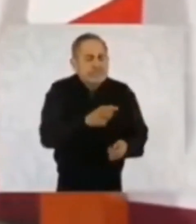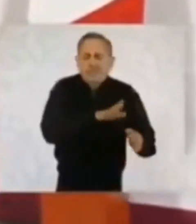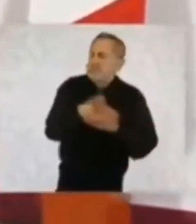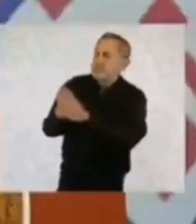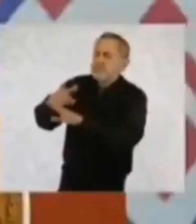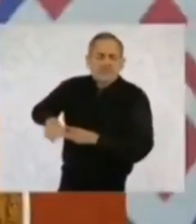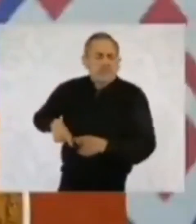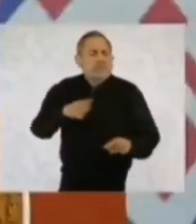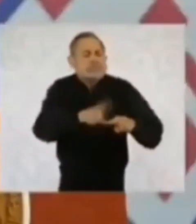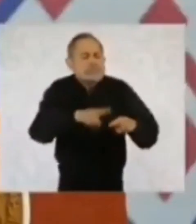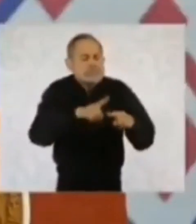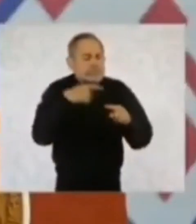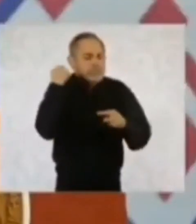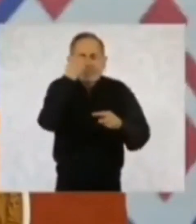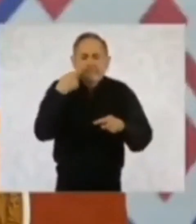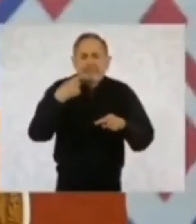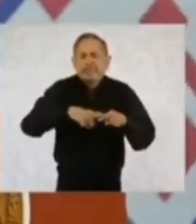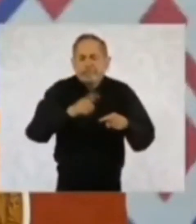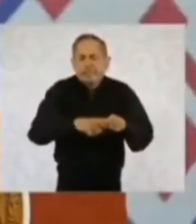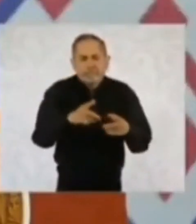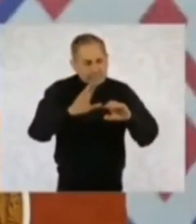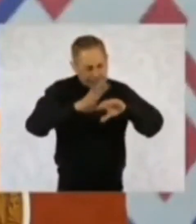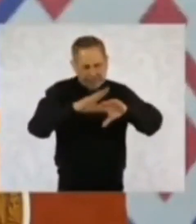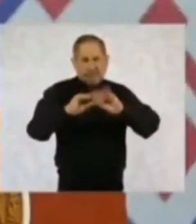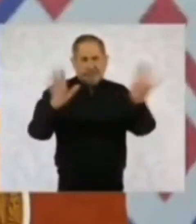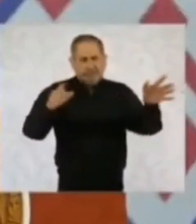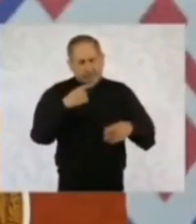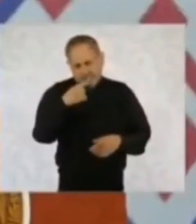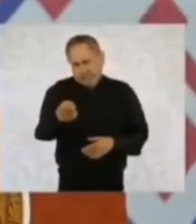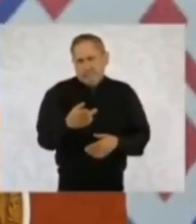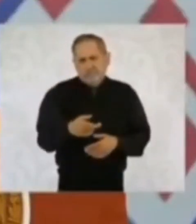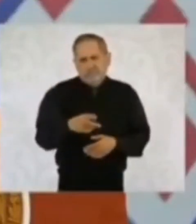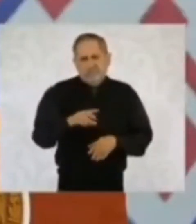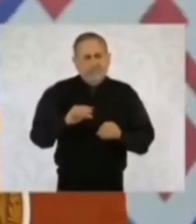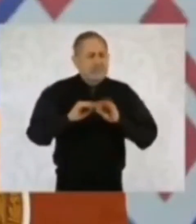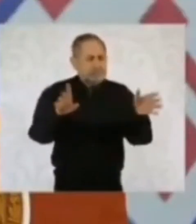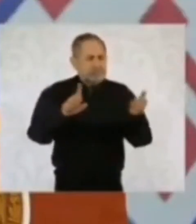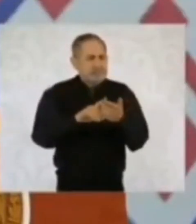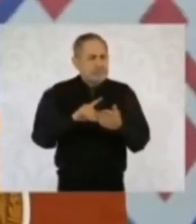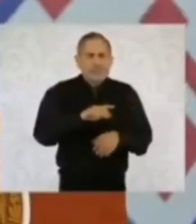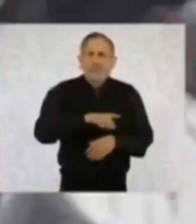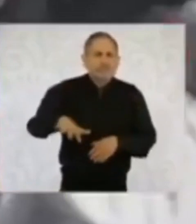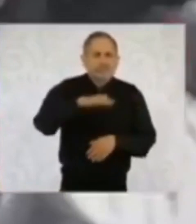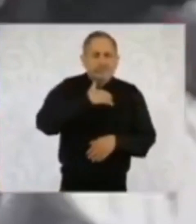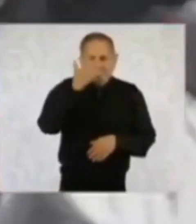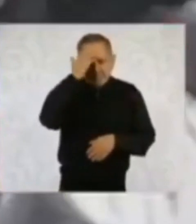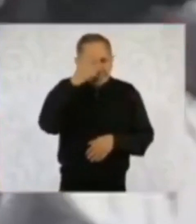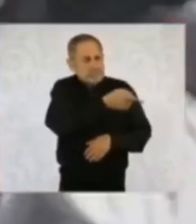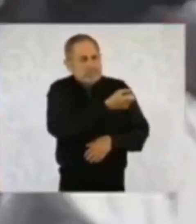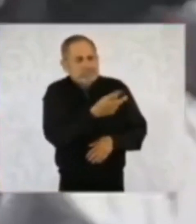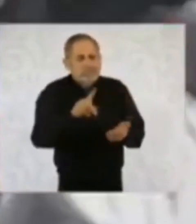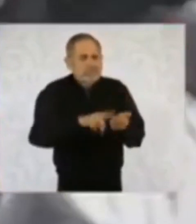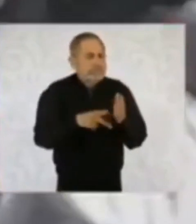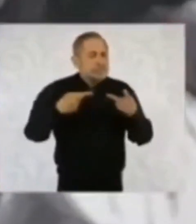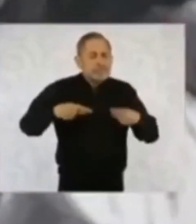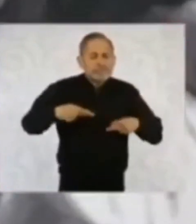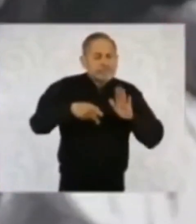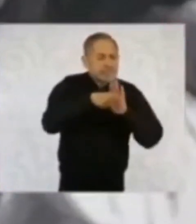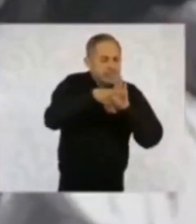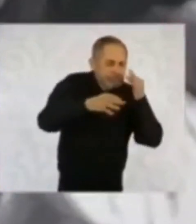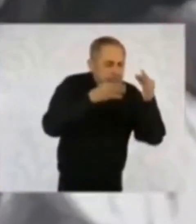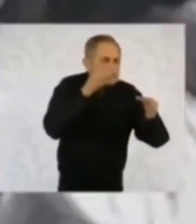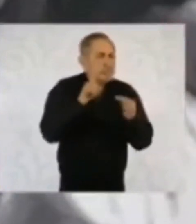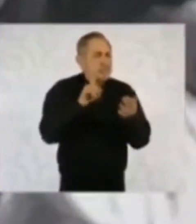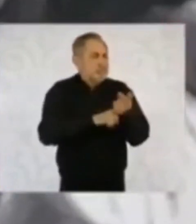caso pues de intervención. Entonces sí vale la pena que se conozca si hay periodistas o medios de